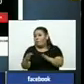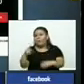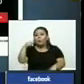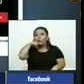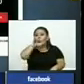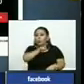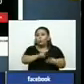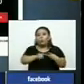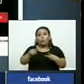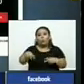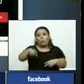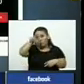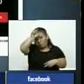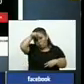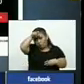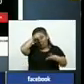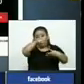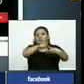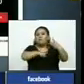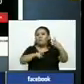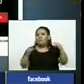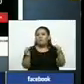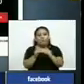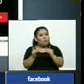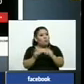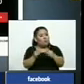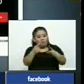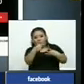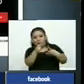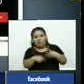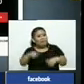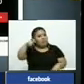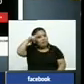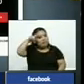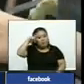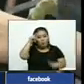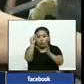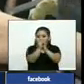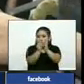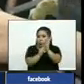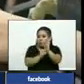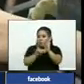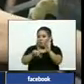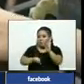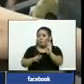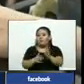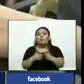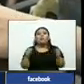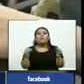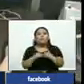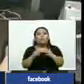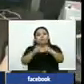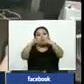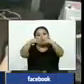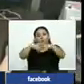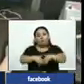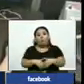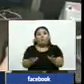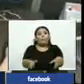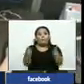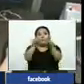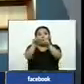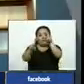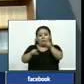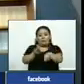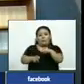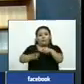y Turquía, países que también son calificados negativamente. Gran parte de la disminución puede atribuirse al control de la información por